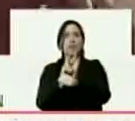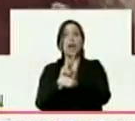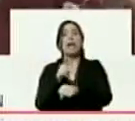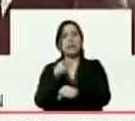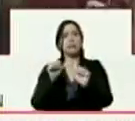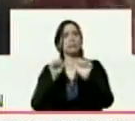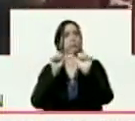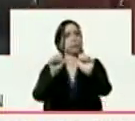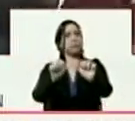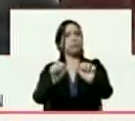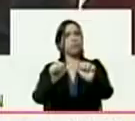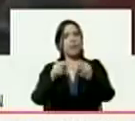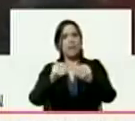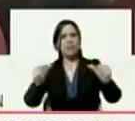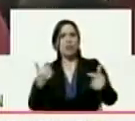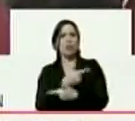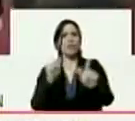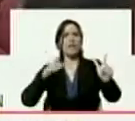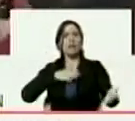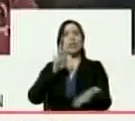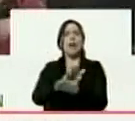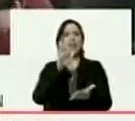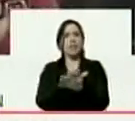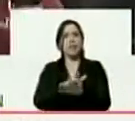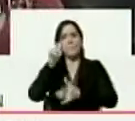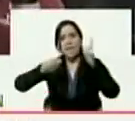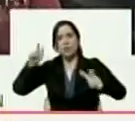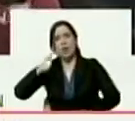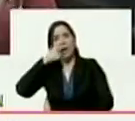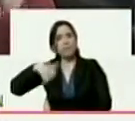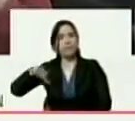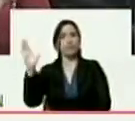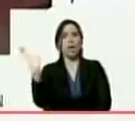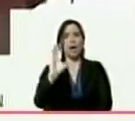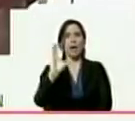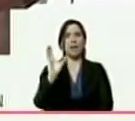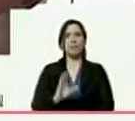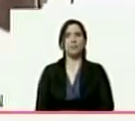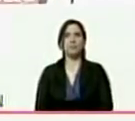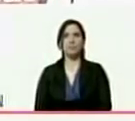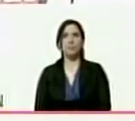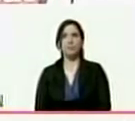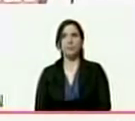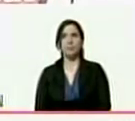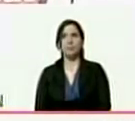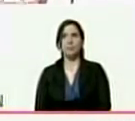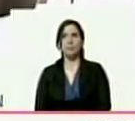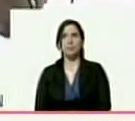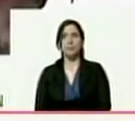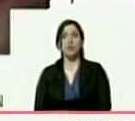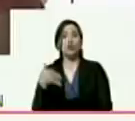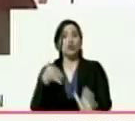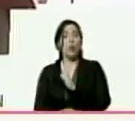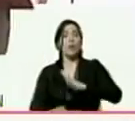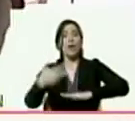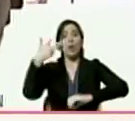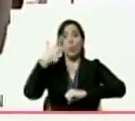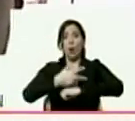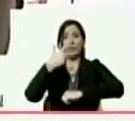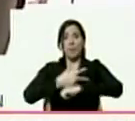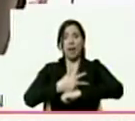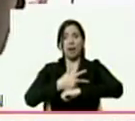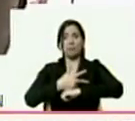territorio liberado para la tranquilidad de los caraqueños y las caraqueñas. Con respecto a Guatemala,